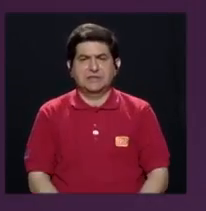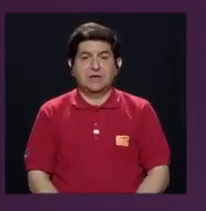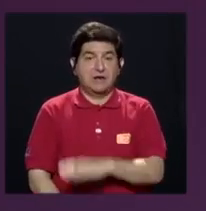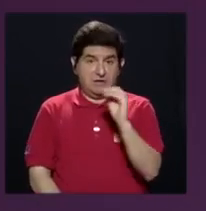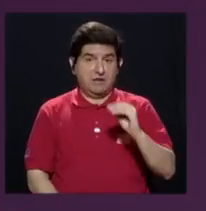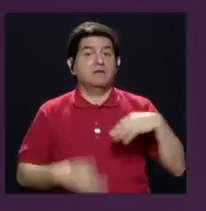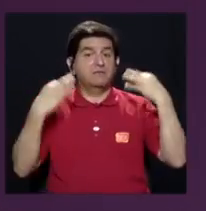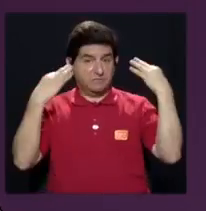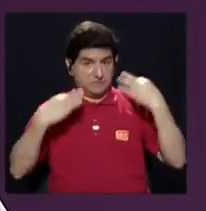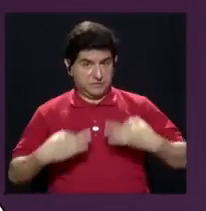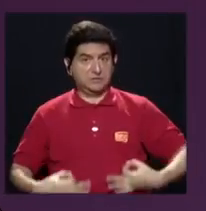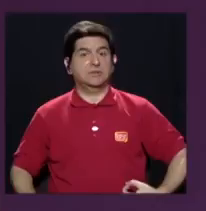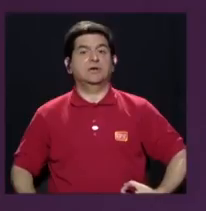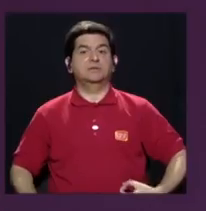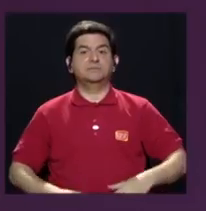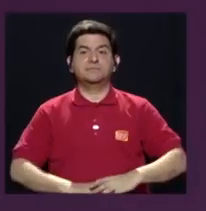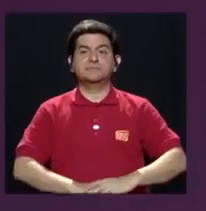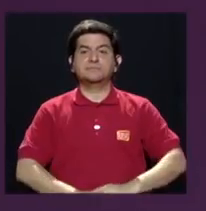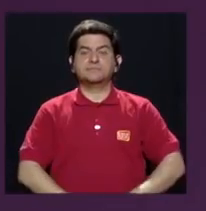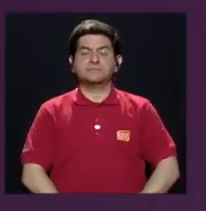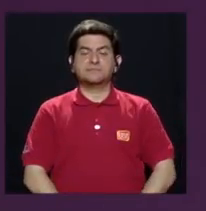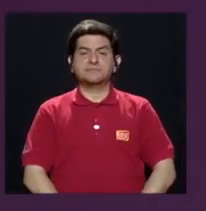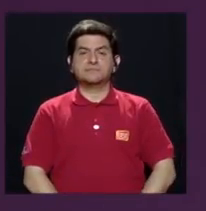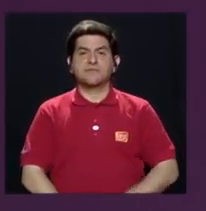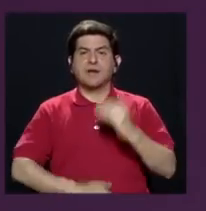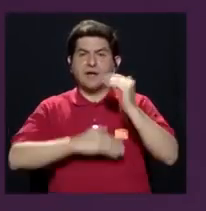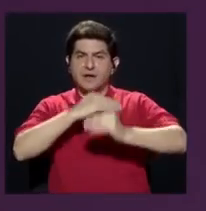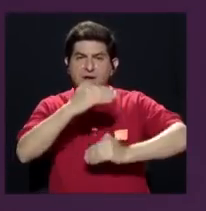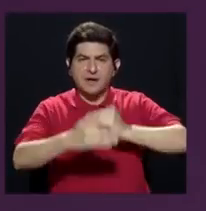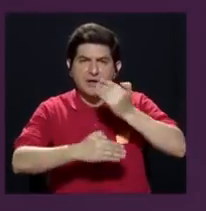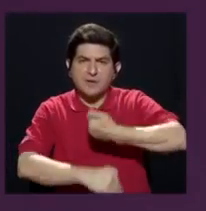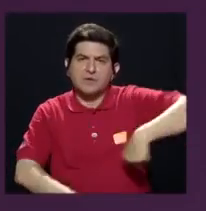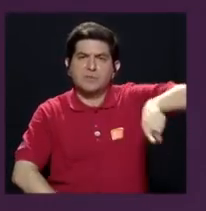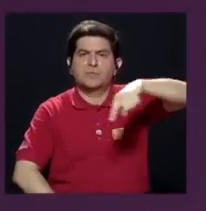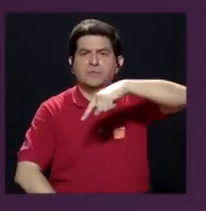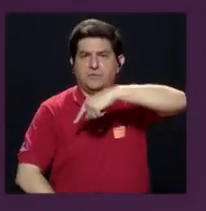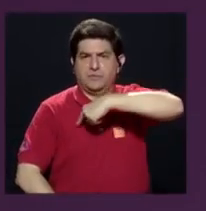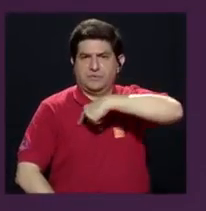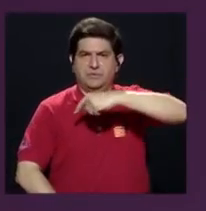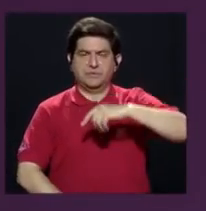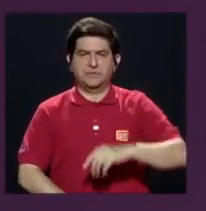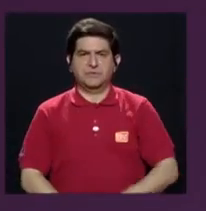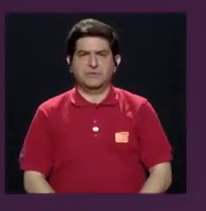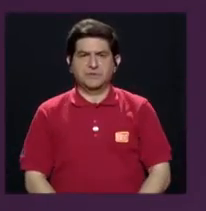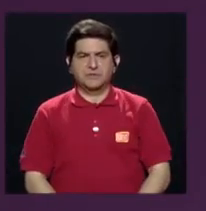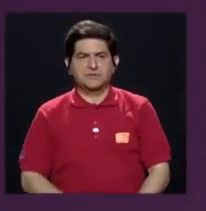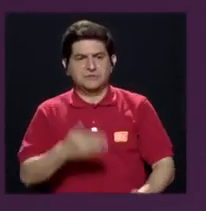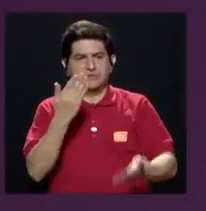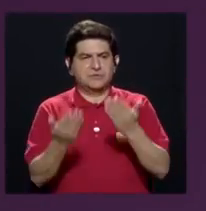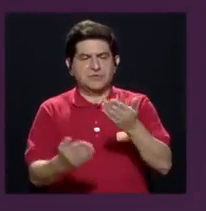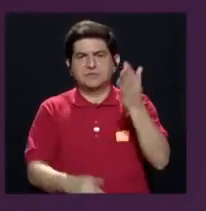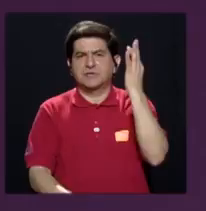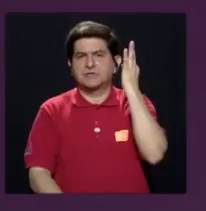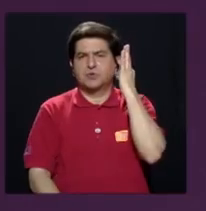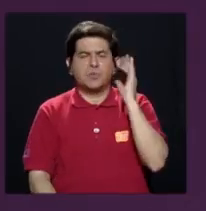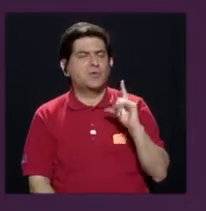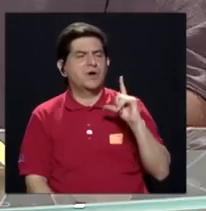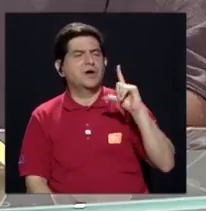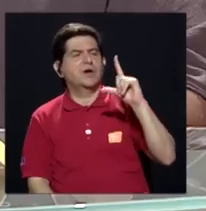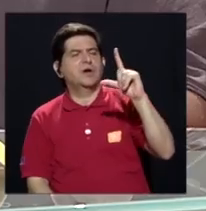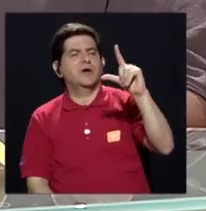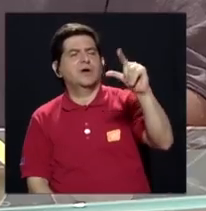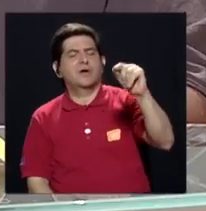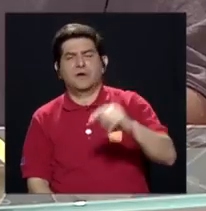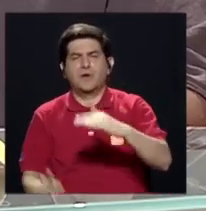física Entonces el proceso de nosotras Pues ha sido más con mujeres Rurales